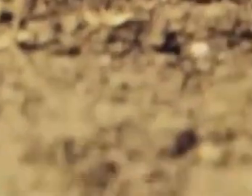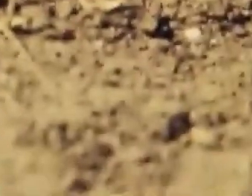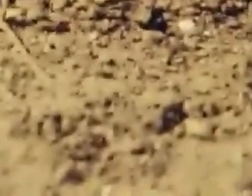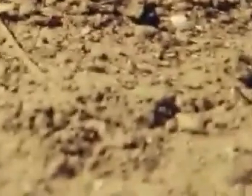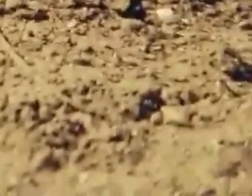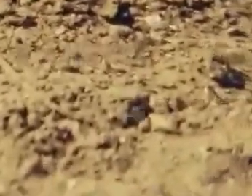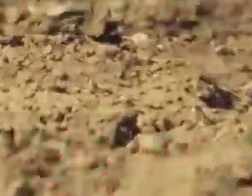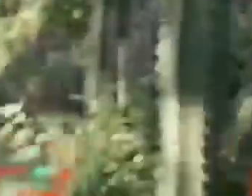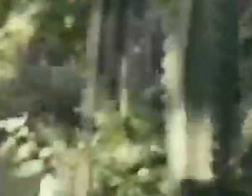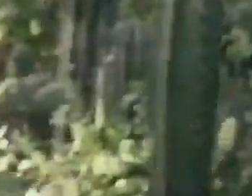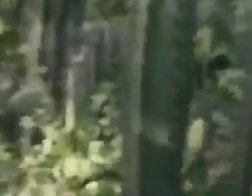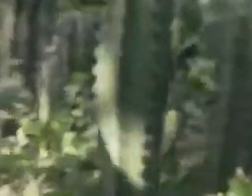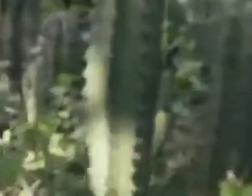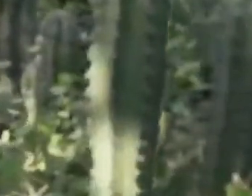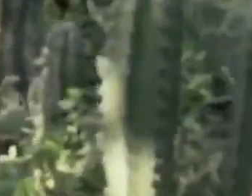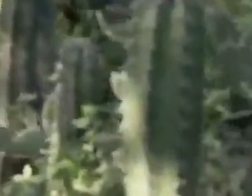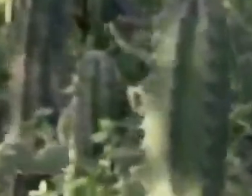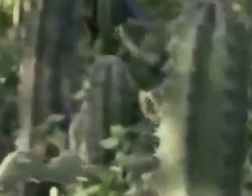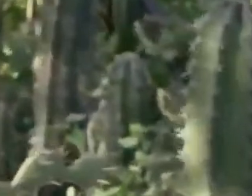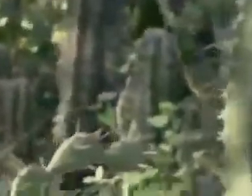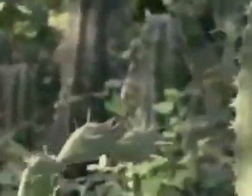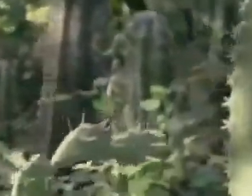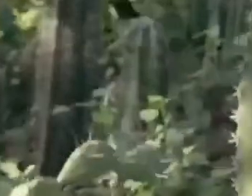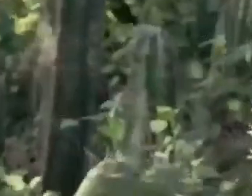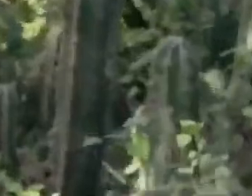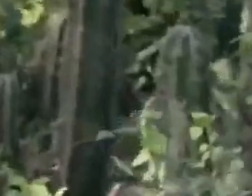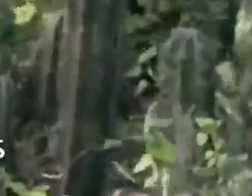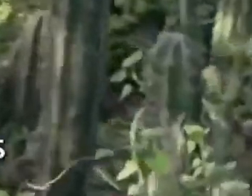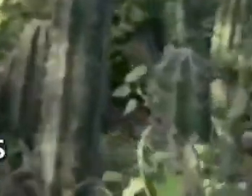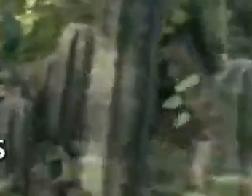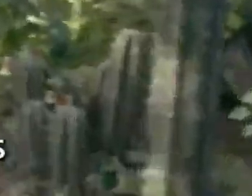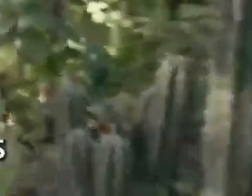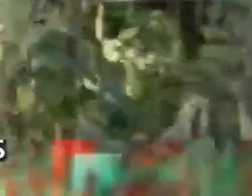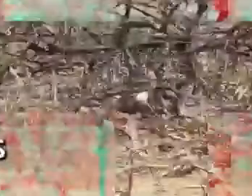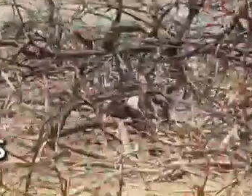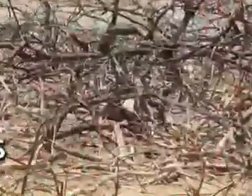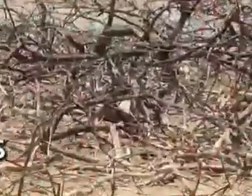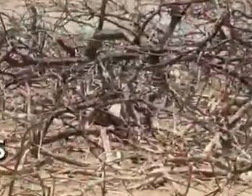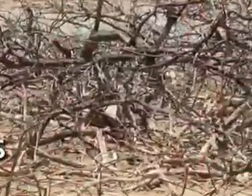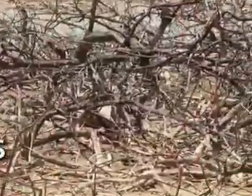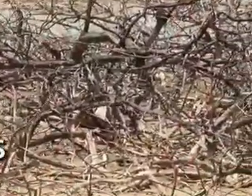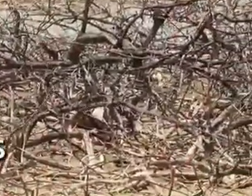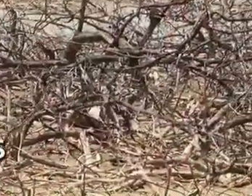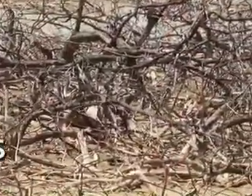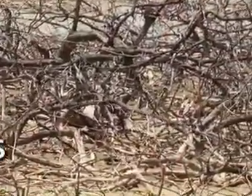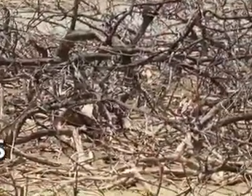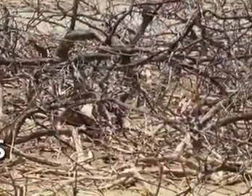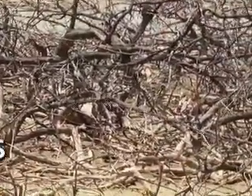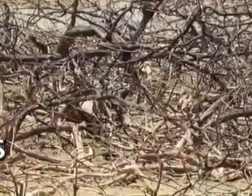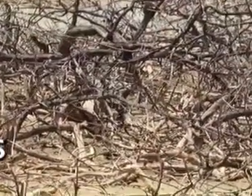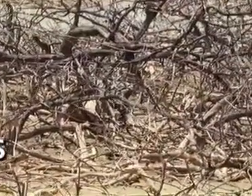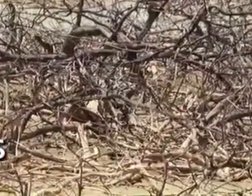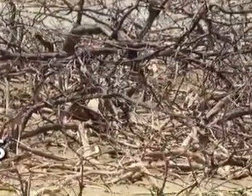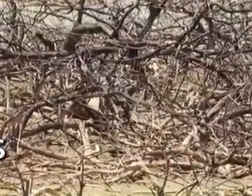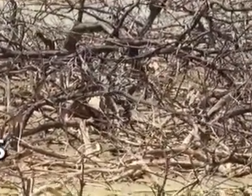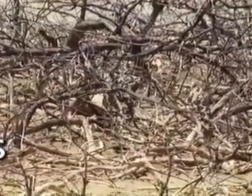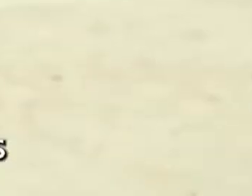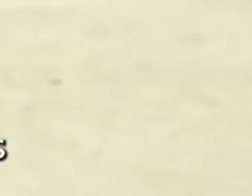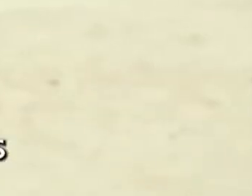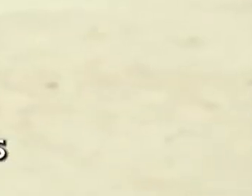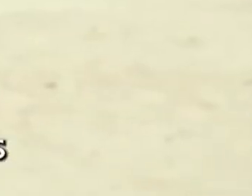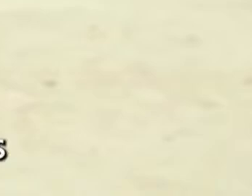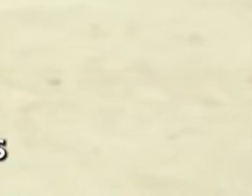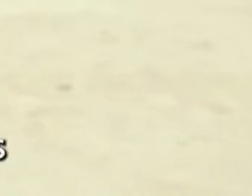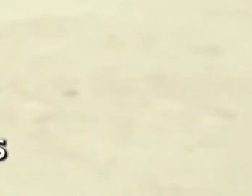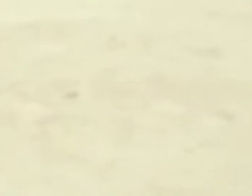desierto guajiro, sino para servir de repertorio a esta vida rústica y desértica que sería esquiva a